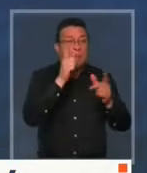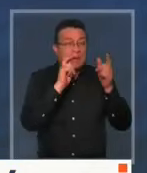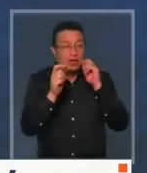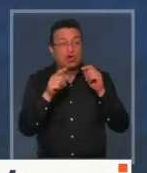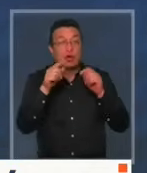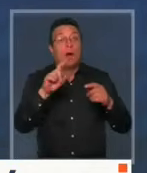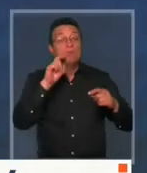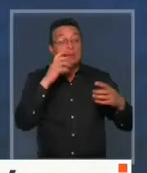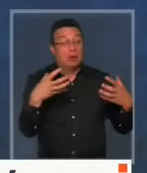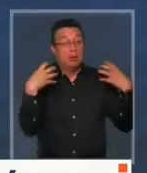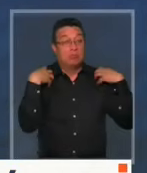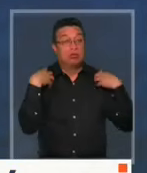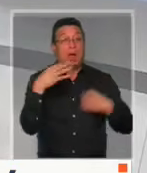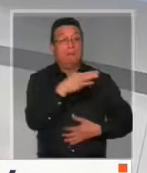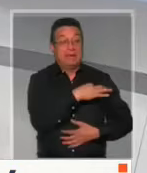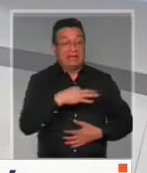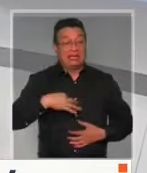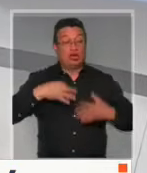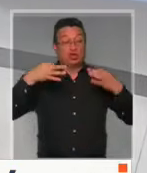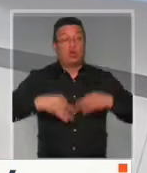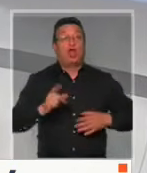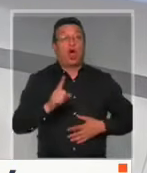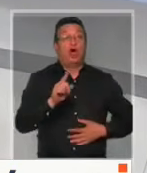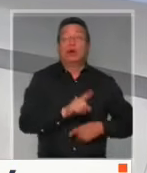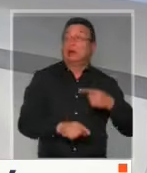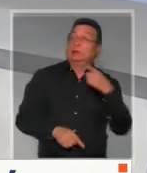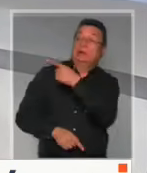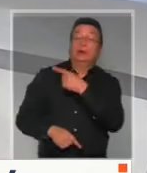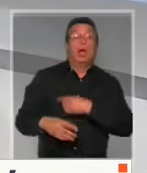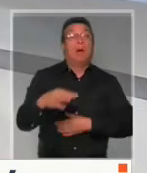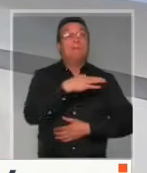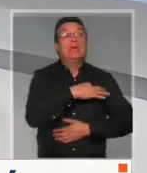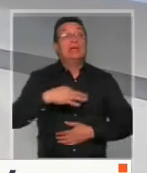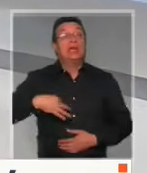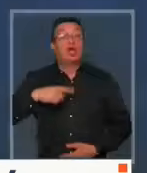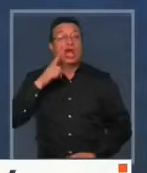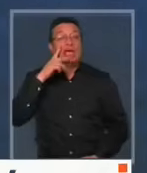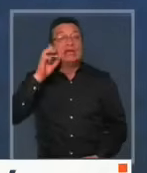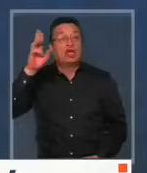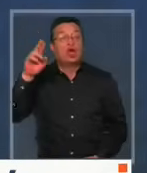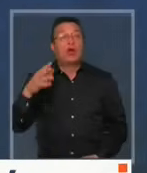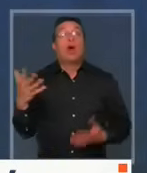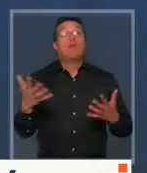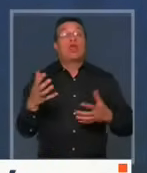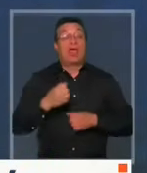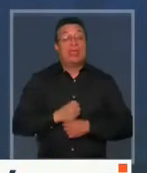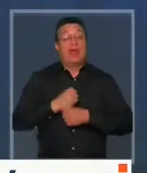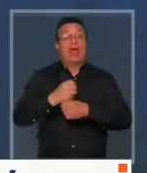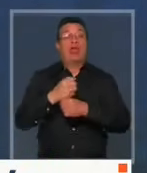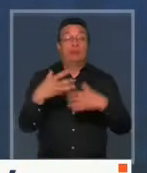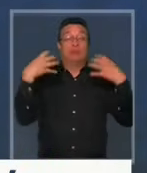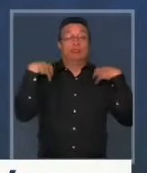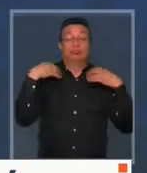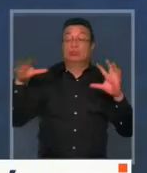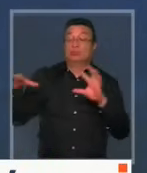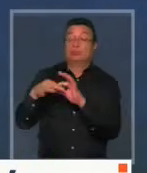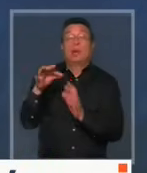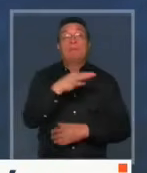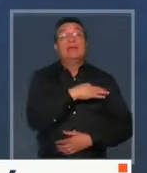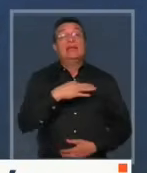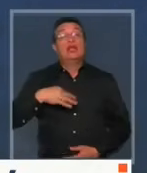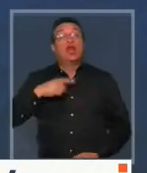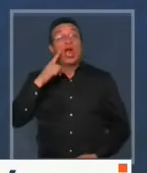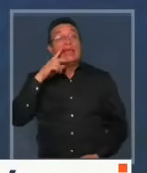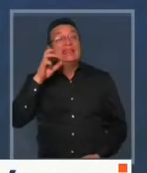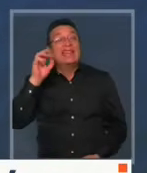estar a cargo no era el Ministerio de Seguridad, sino que iba a seguir el Ministerio del Interior, porque los delegados dependen del Ministerio del Interior. Entonces, la solución